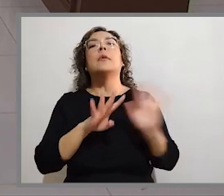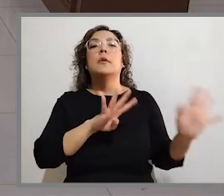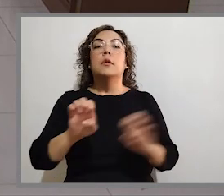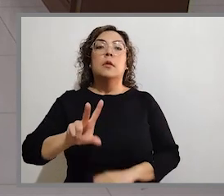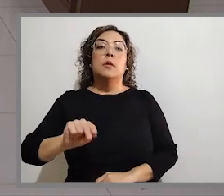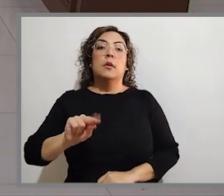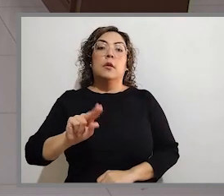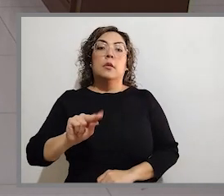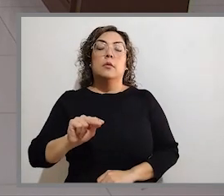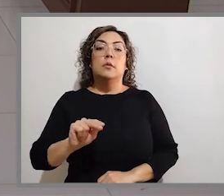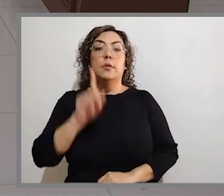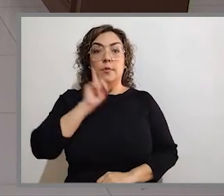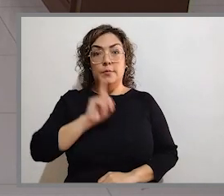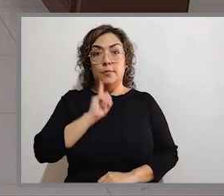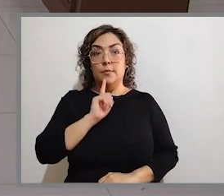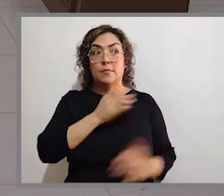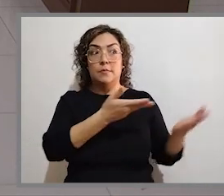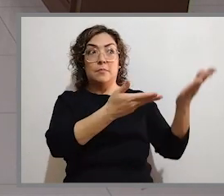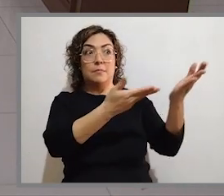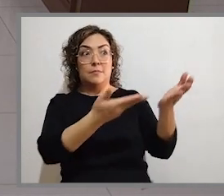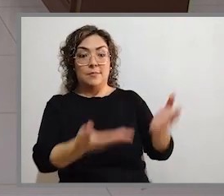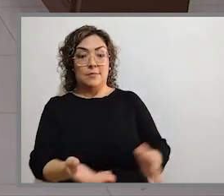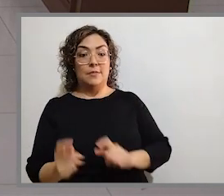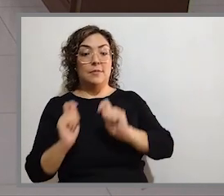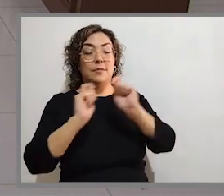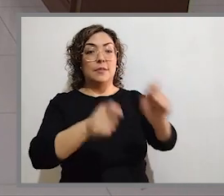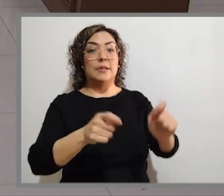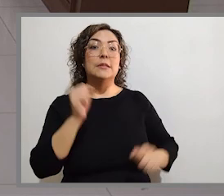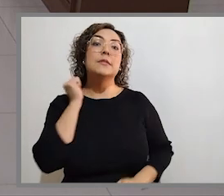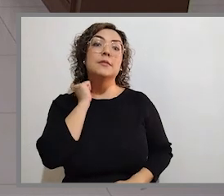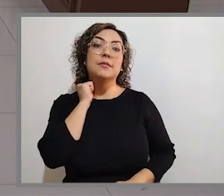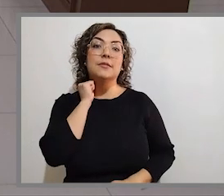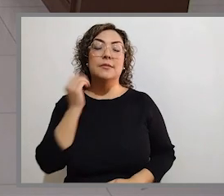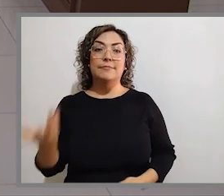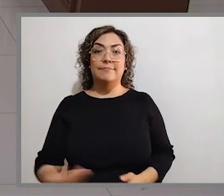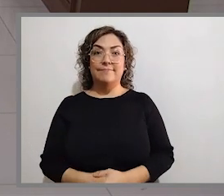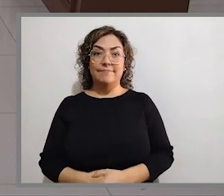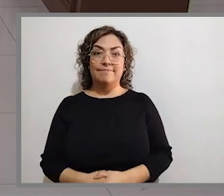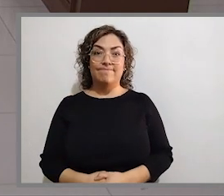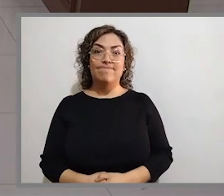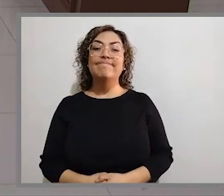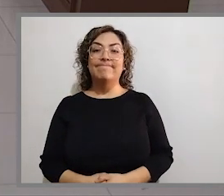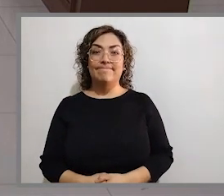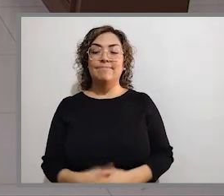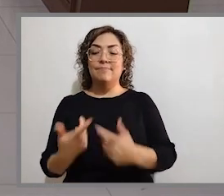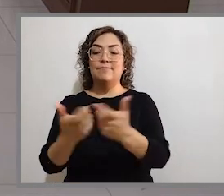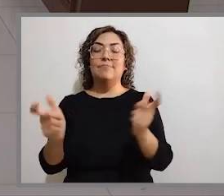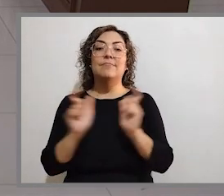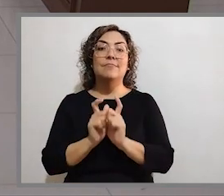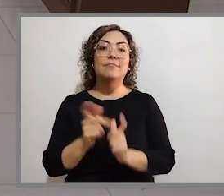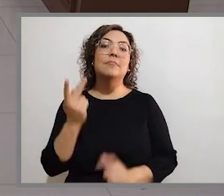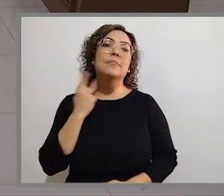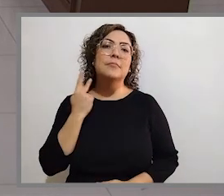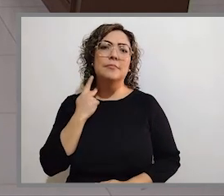muy tardío el que los partidos abrieran el espacio a las mujeres. Tenían ya el derecho